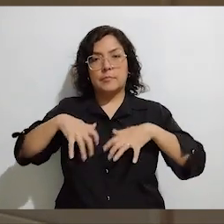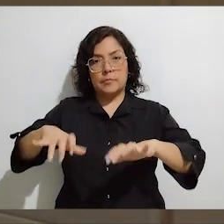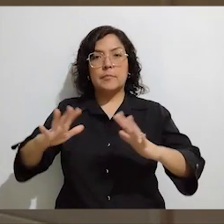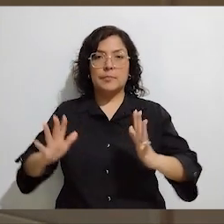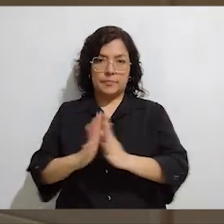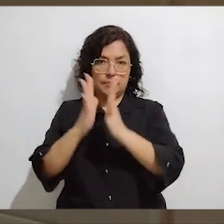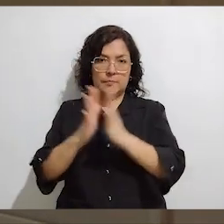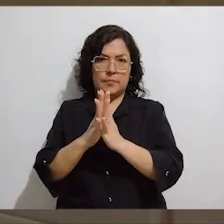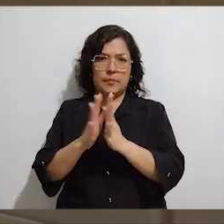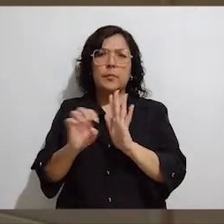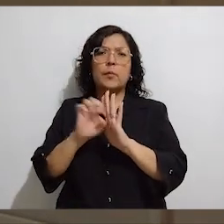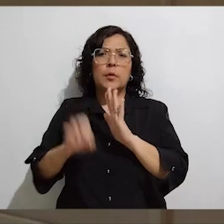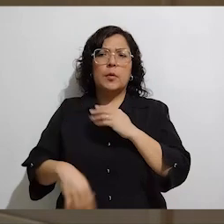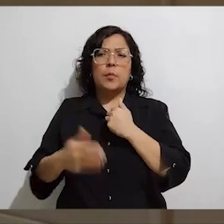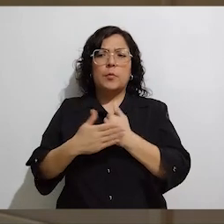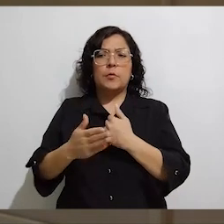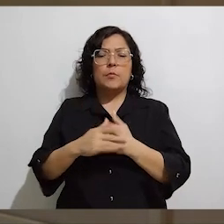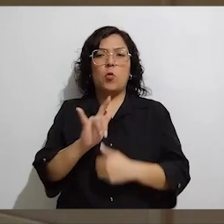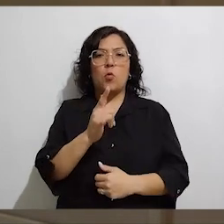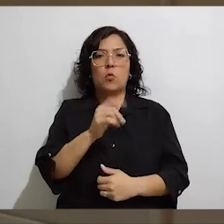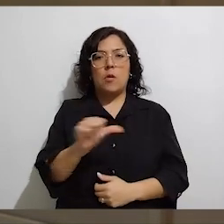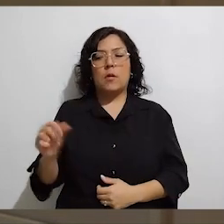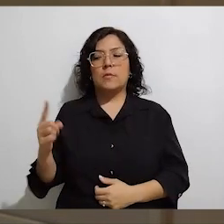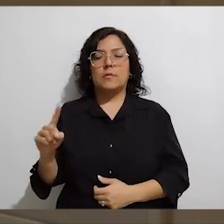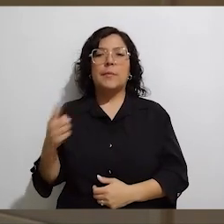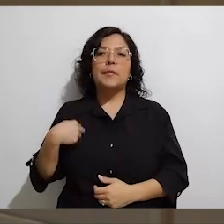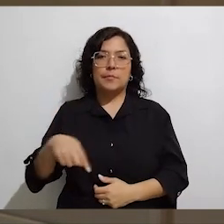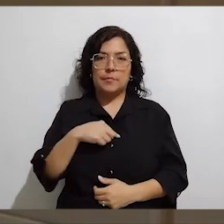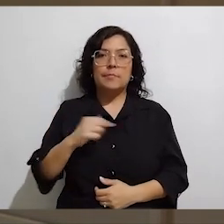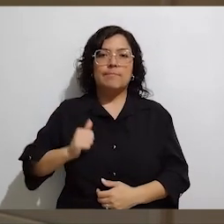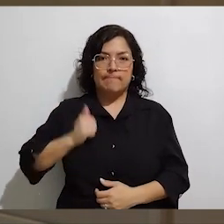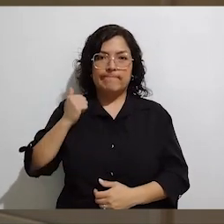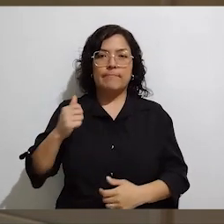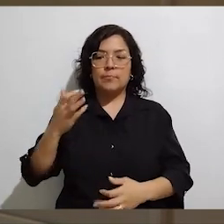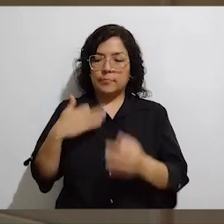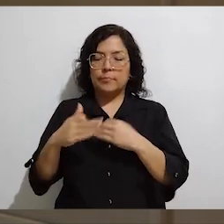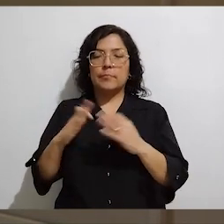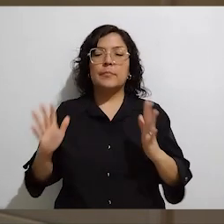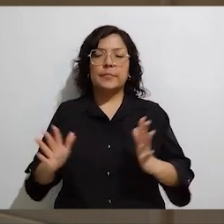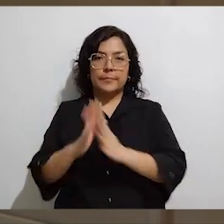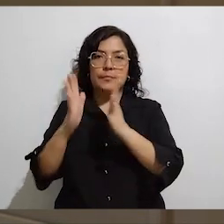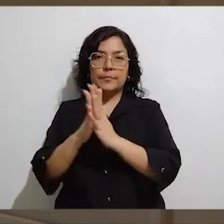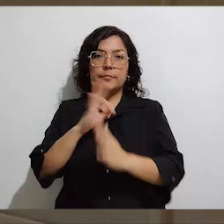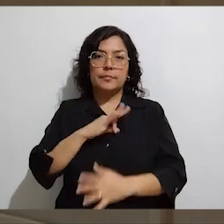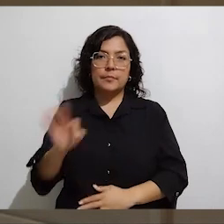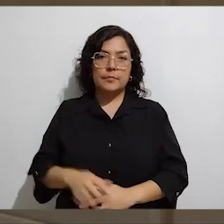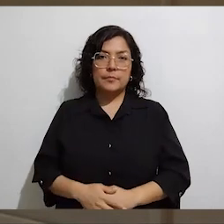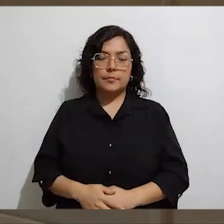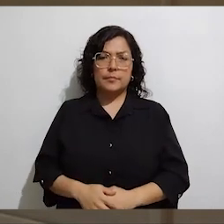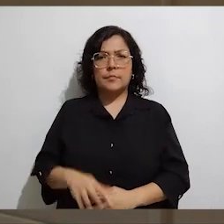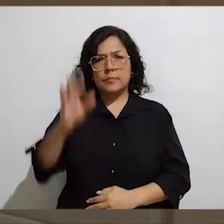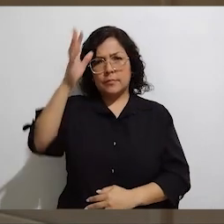resta de este próximo semestre de este año. Entonces, participación ciudadana respecto al día de la jornada electoral,